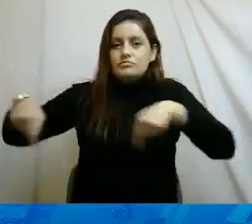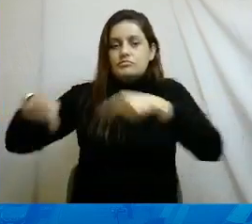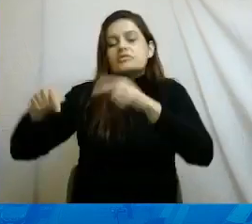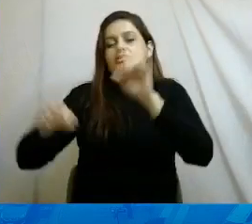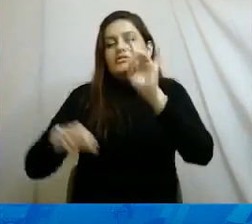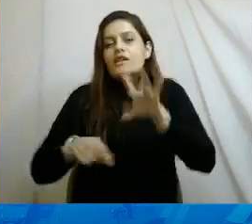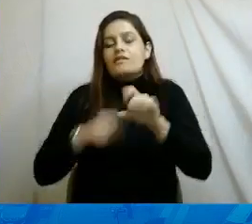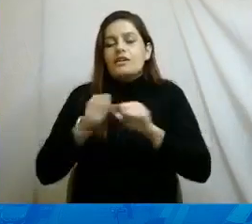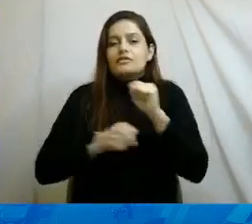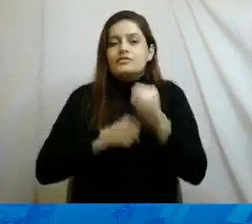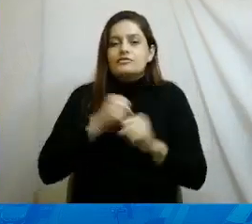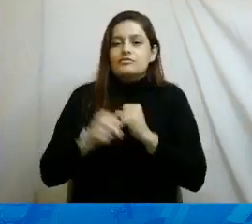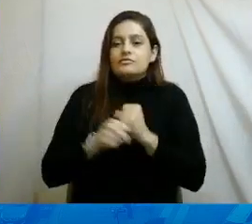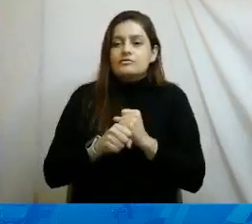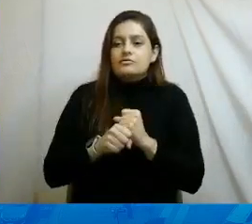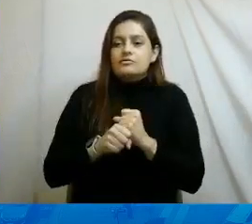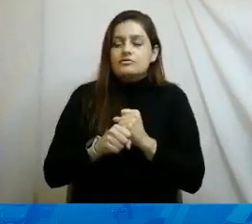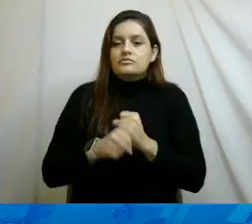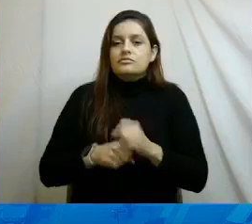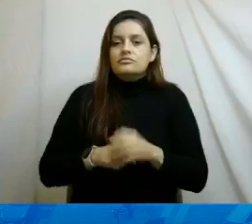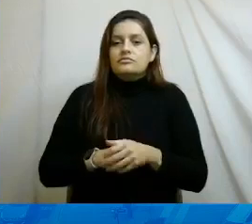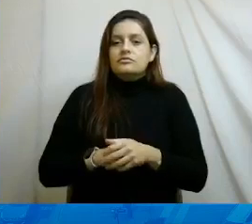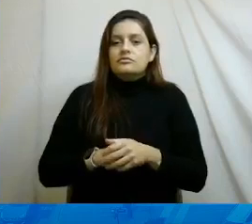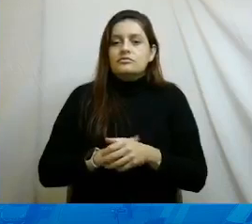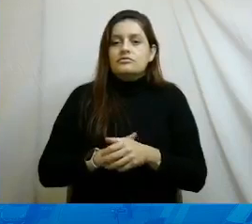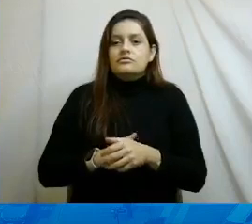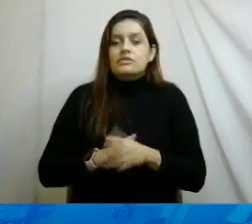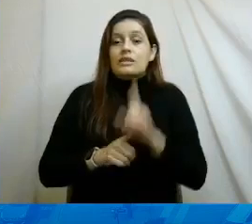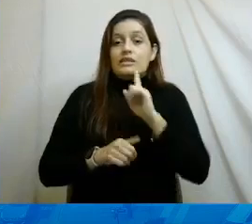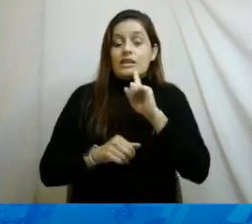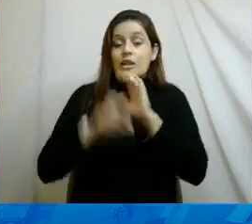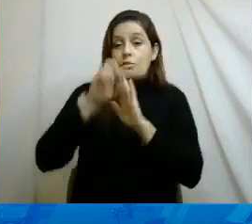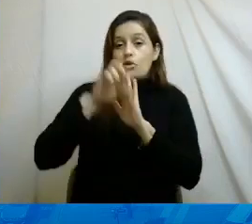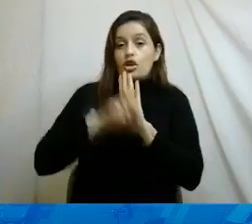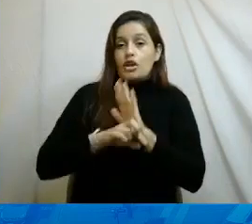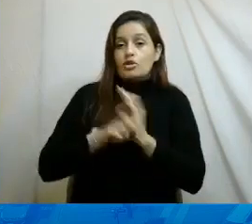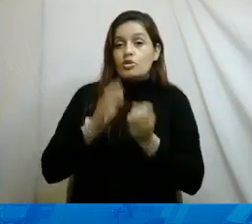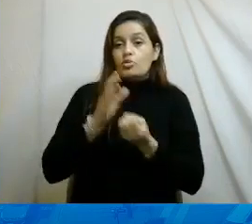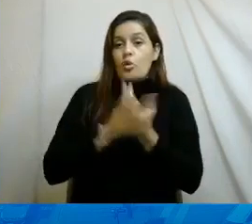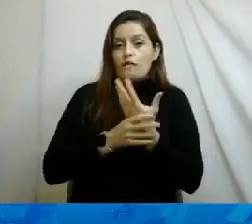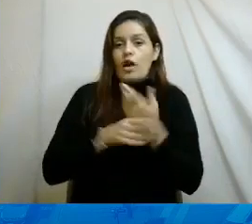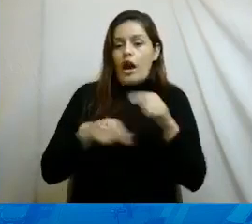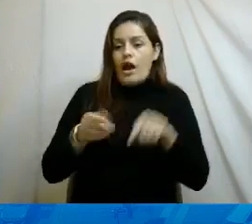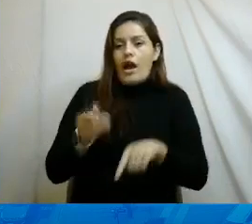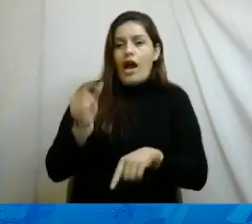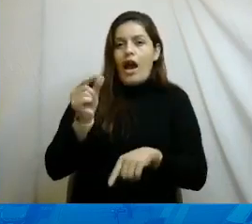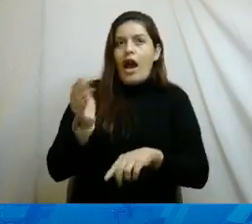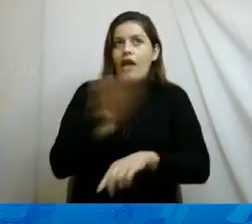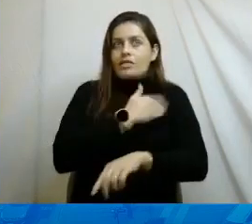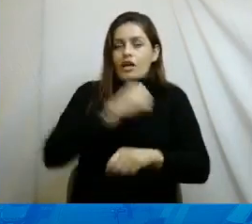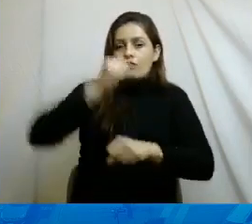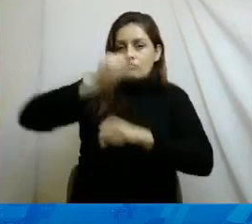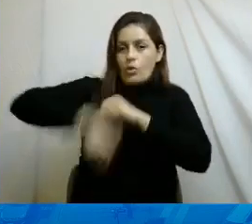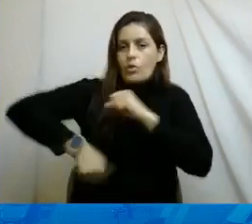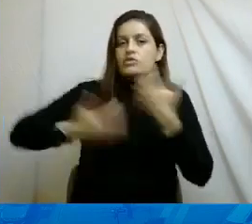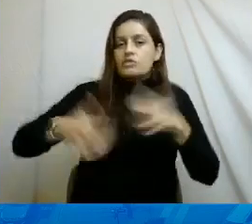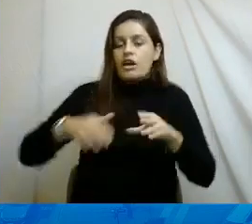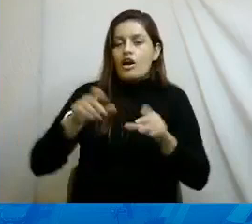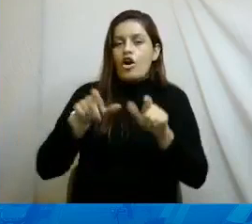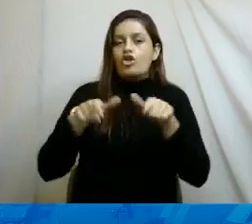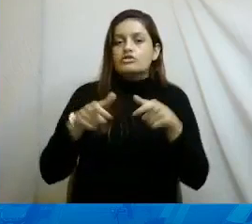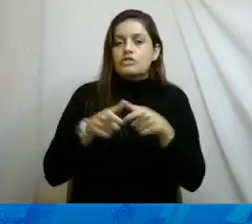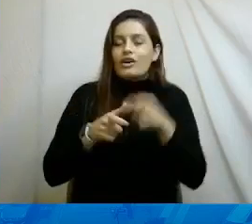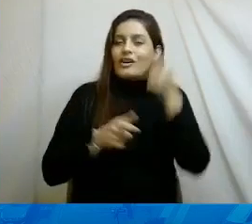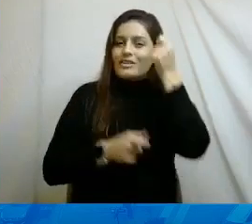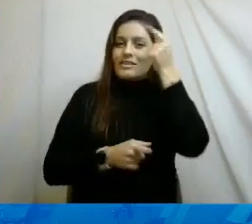años. Se aprobó también incluso la adjudicación de ese proyecto en este consejo. Lo que sí entiendo que es